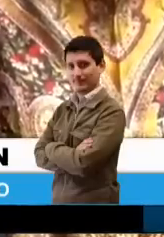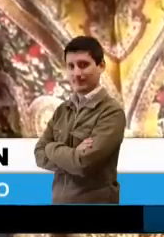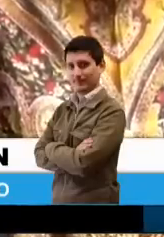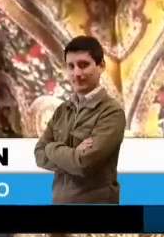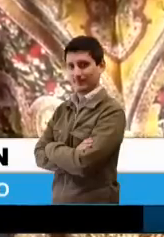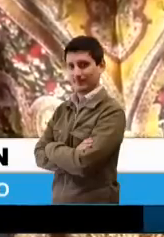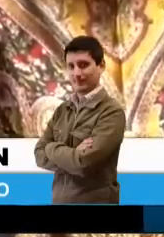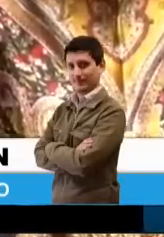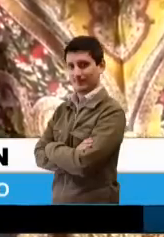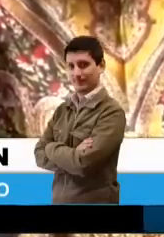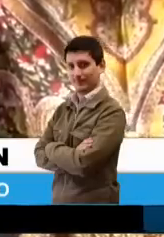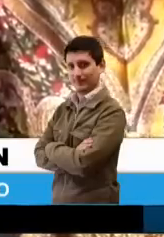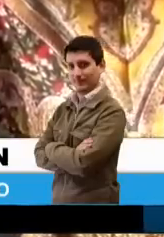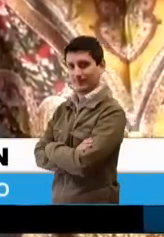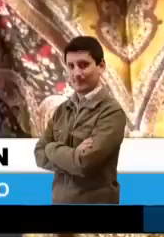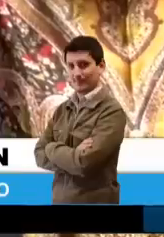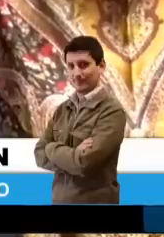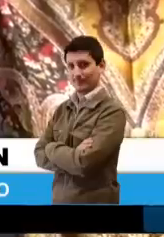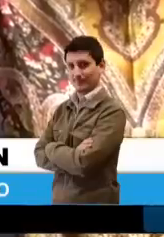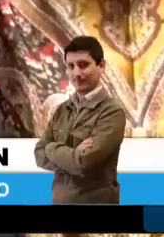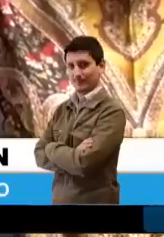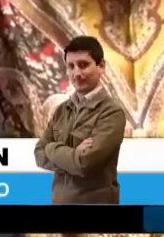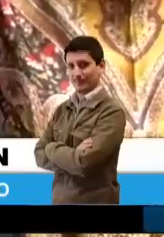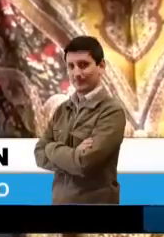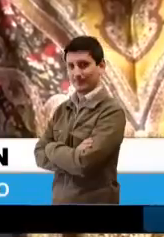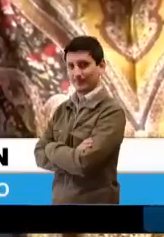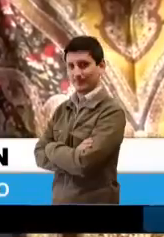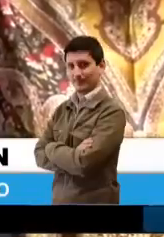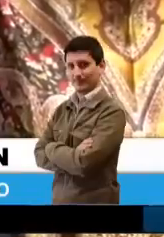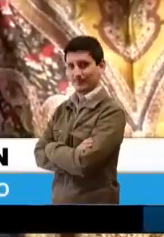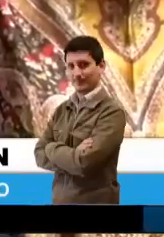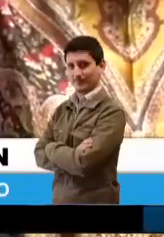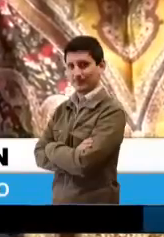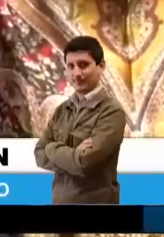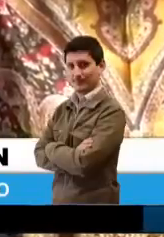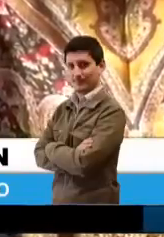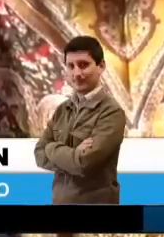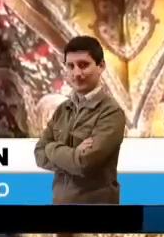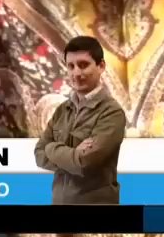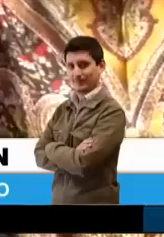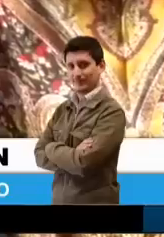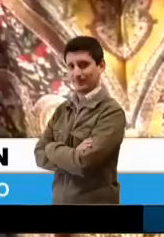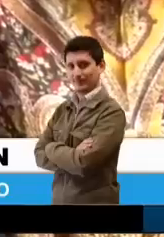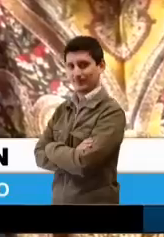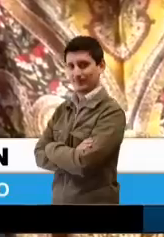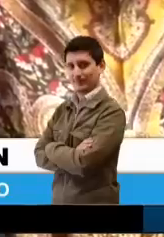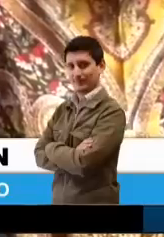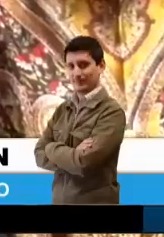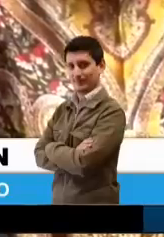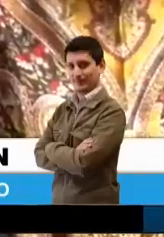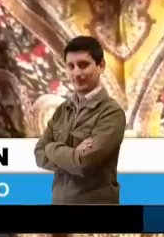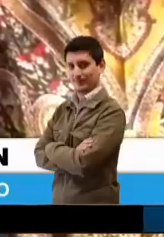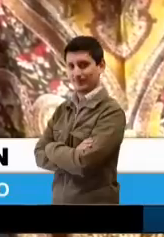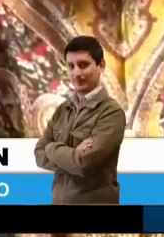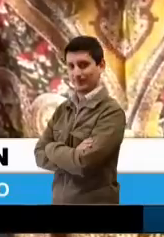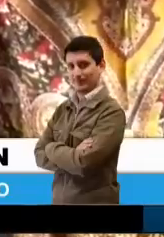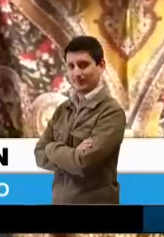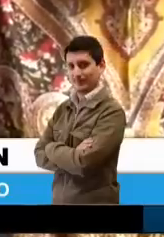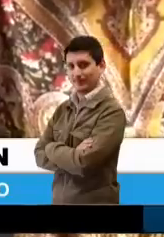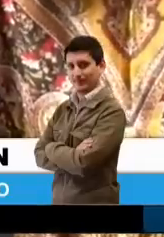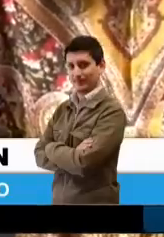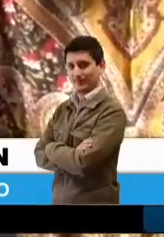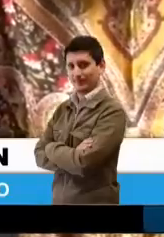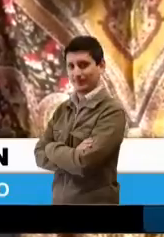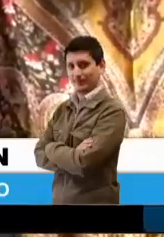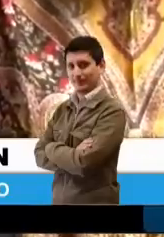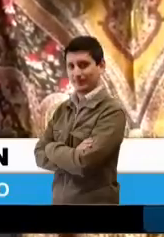además no pusieron nada interesante sobre la mesa en torno a asegurarnos que esto no va a dañar a la inversión, por ejemplo. Y así le fue. A ver, mira, Gonzalo,